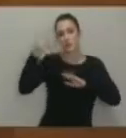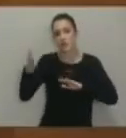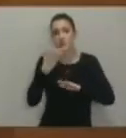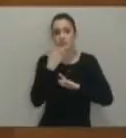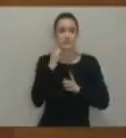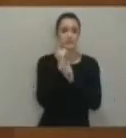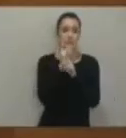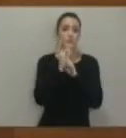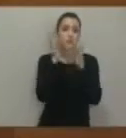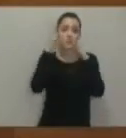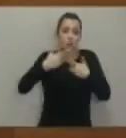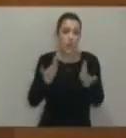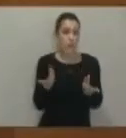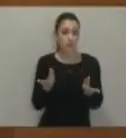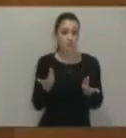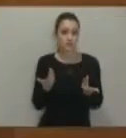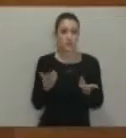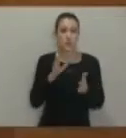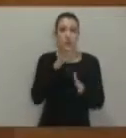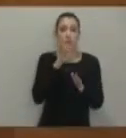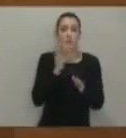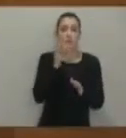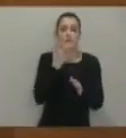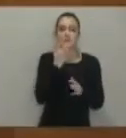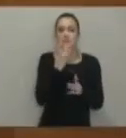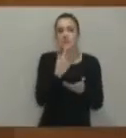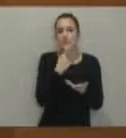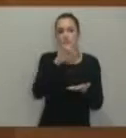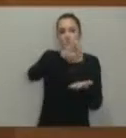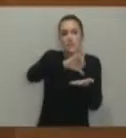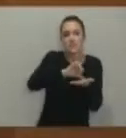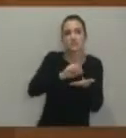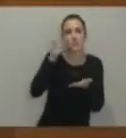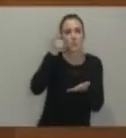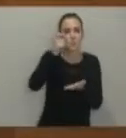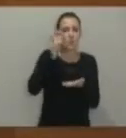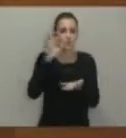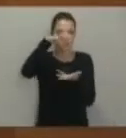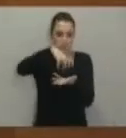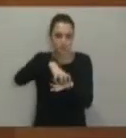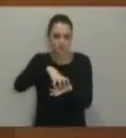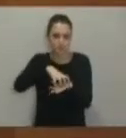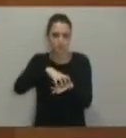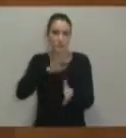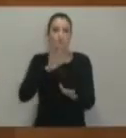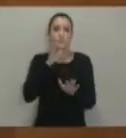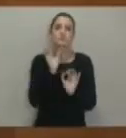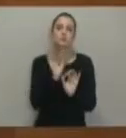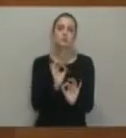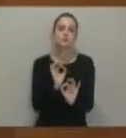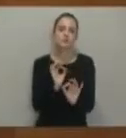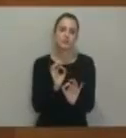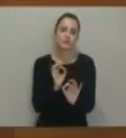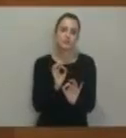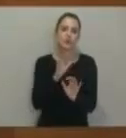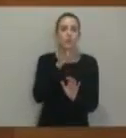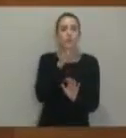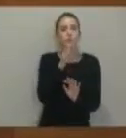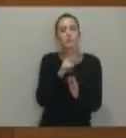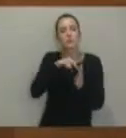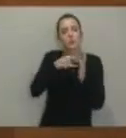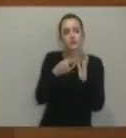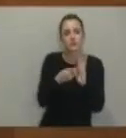todo cuando hablamos de centros situados en la zona rural. Por lo tanto, hay un argumento técnico